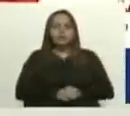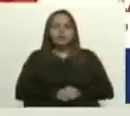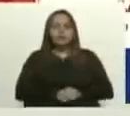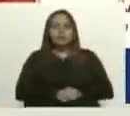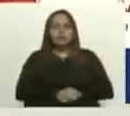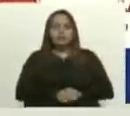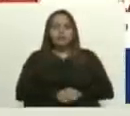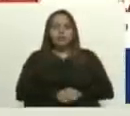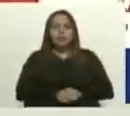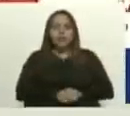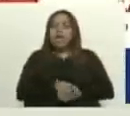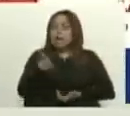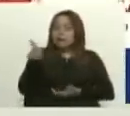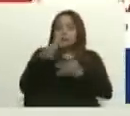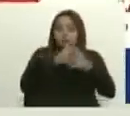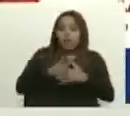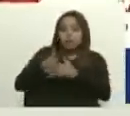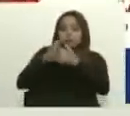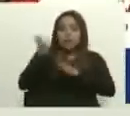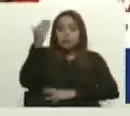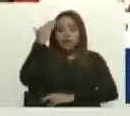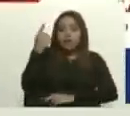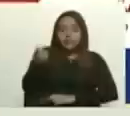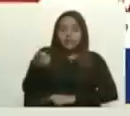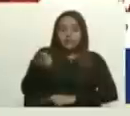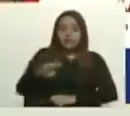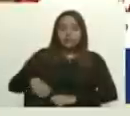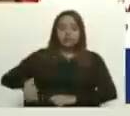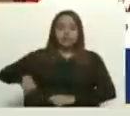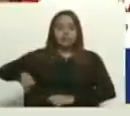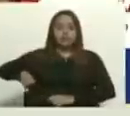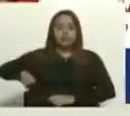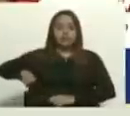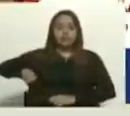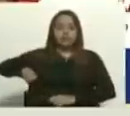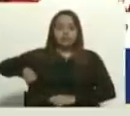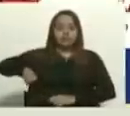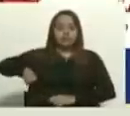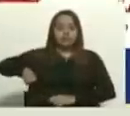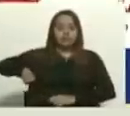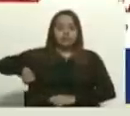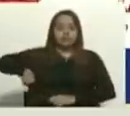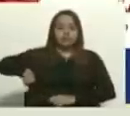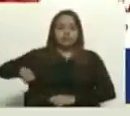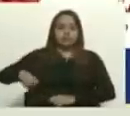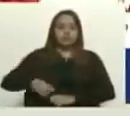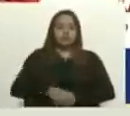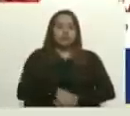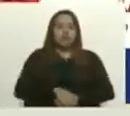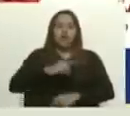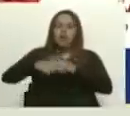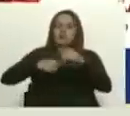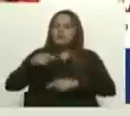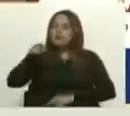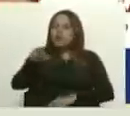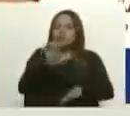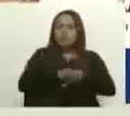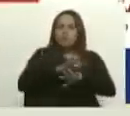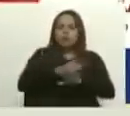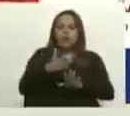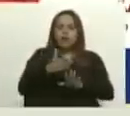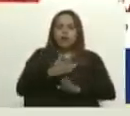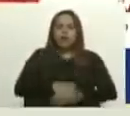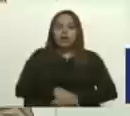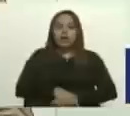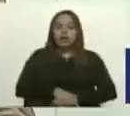Y Estados Unidos sabía, y eso es parte y es consecuencia, y la consecuencia de eso, Lisandro, tiene que ver con la migración